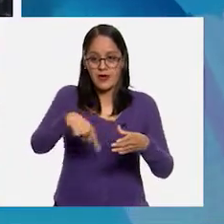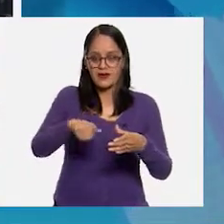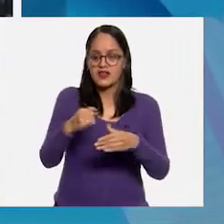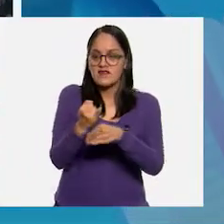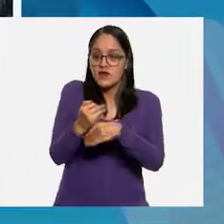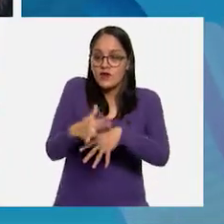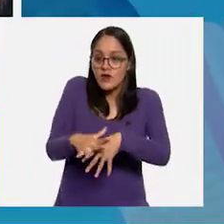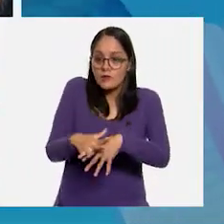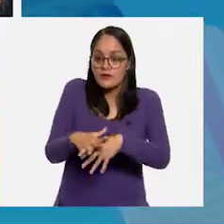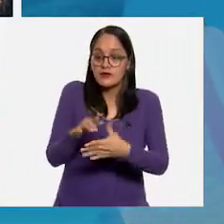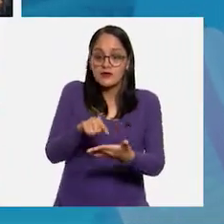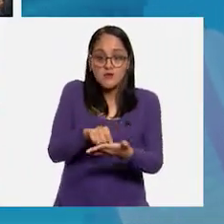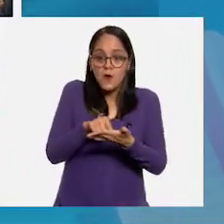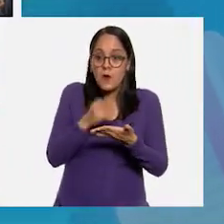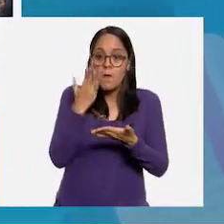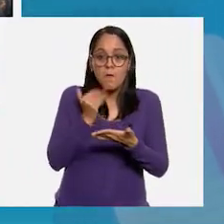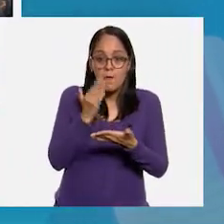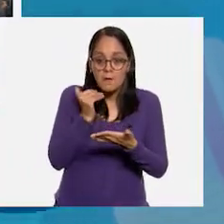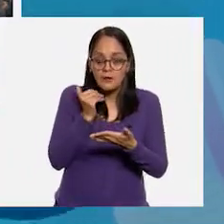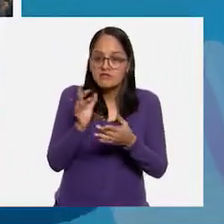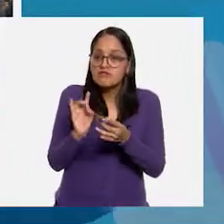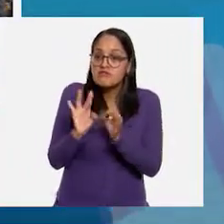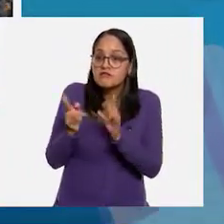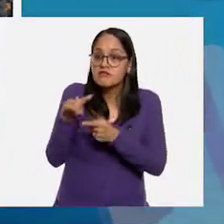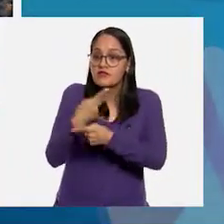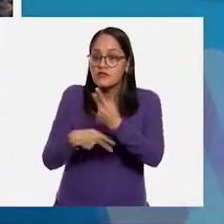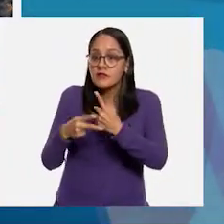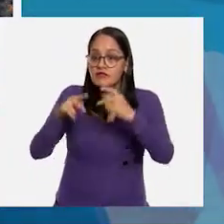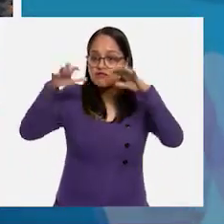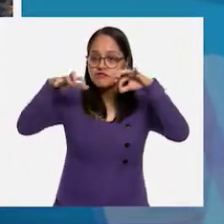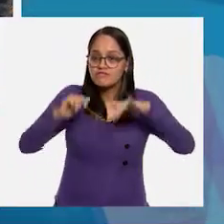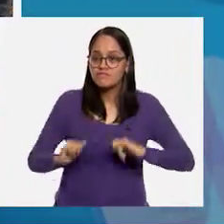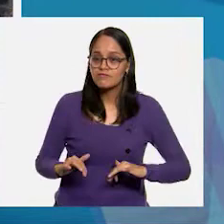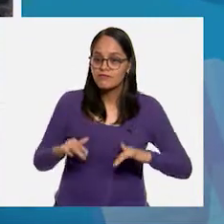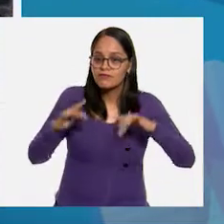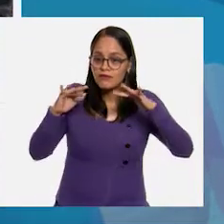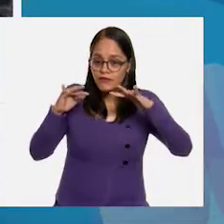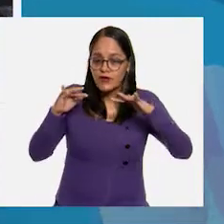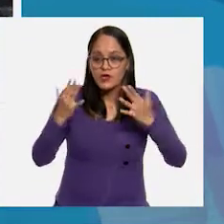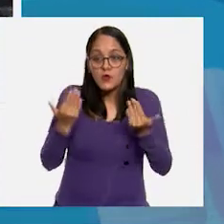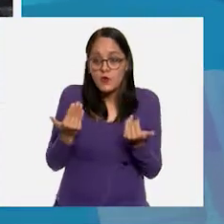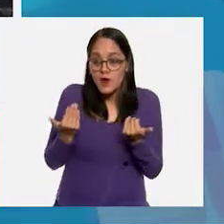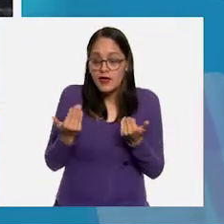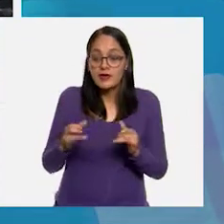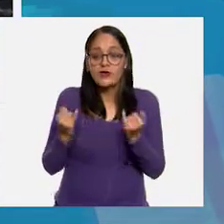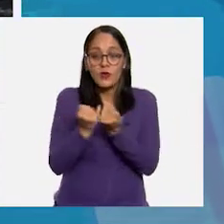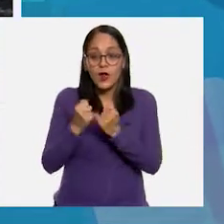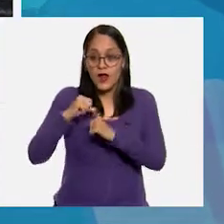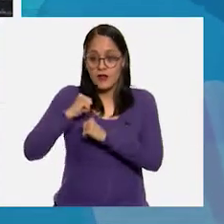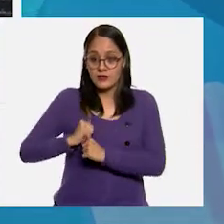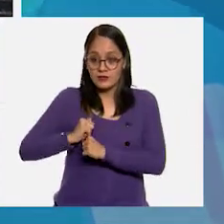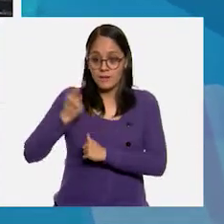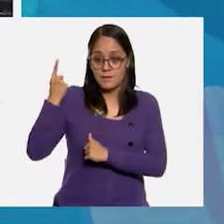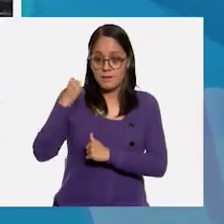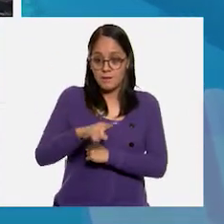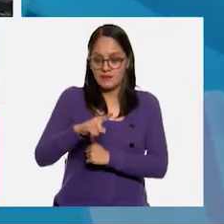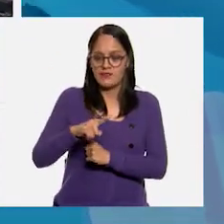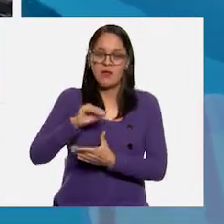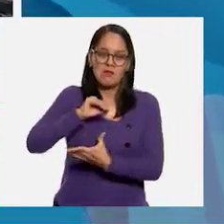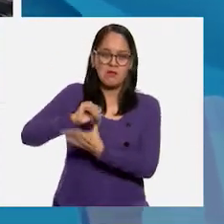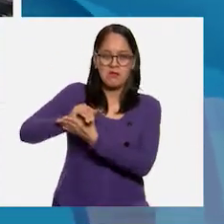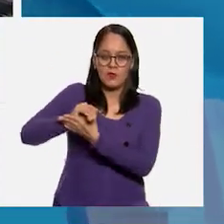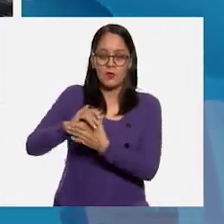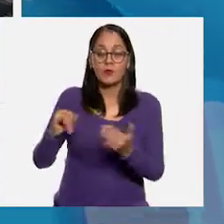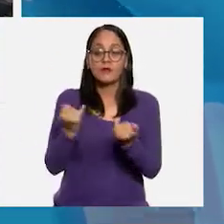hacer en caso de una inundación o no sigue instrucciones de las autoridades y además construye sus casas en los lugares